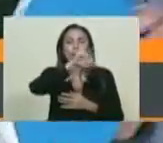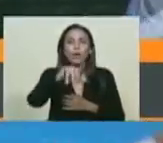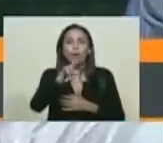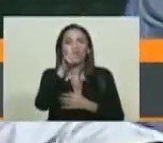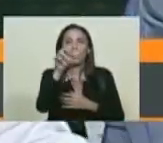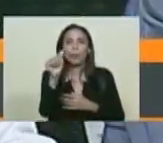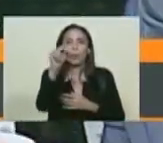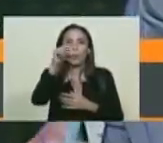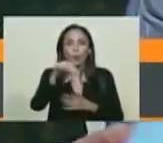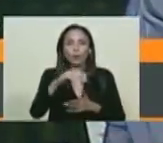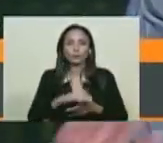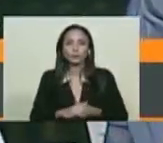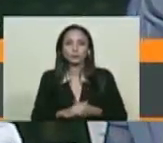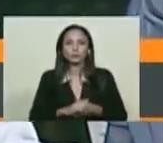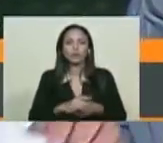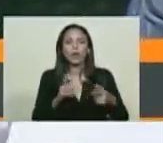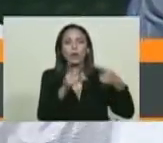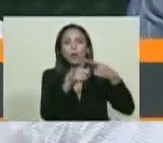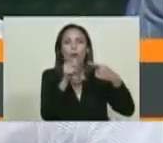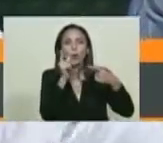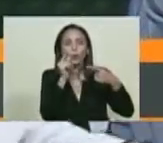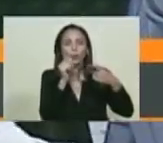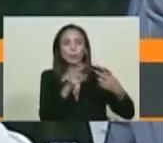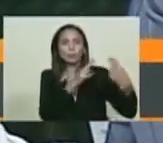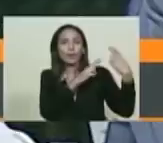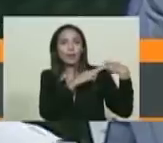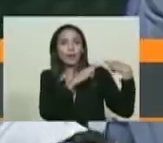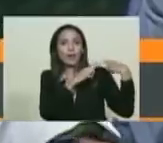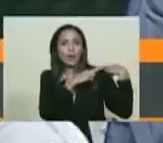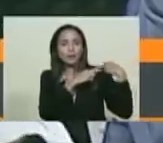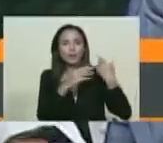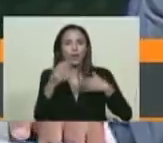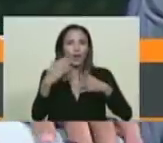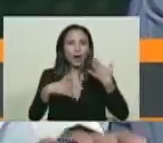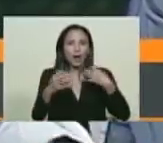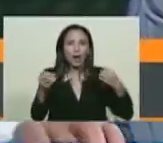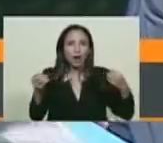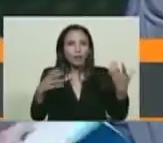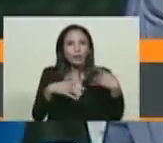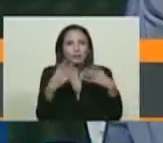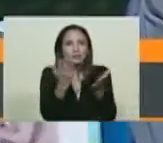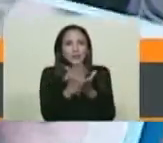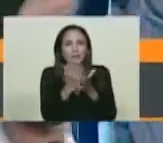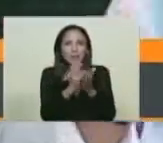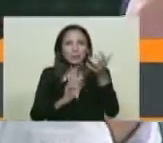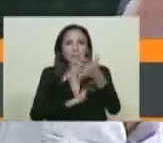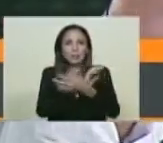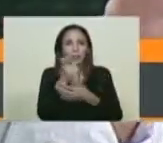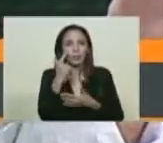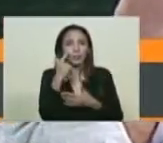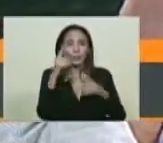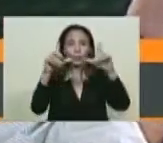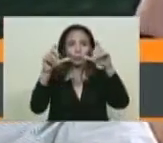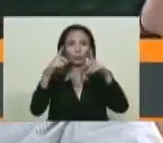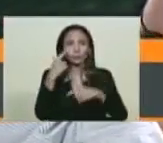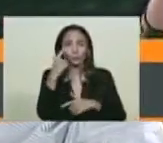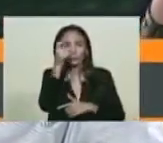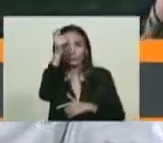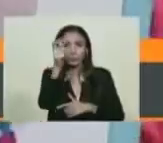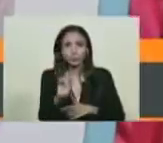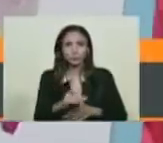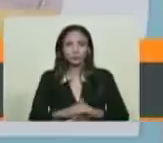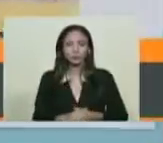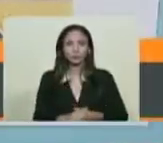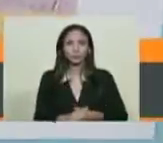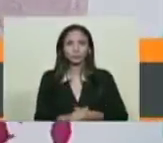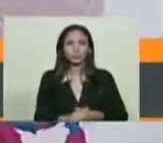Gudiño Espinel, jefe de guarimberos en Weston, Florida. Aquí está la fotografía. Aquí está, pues miren la foto. Esta es una pueblo